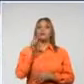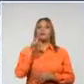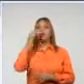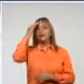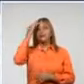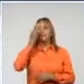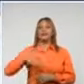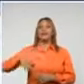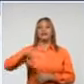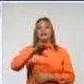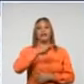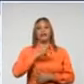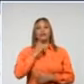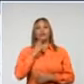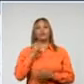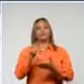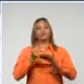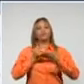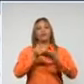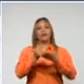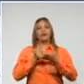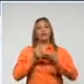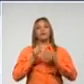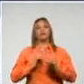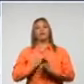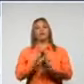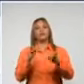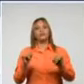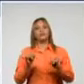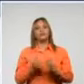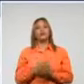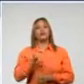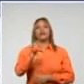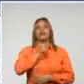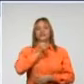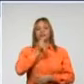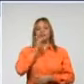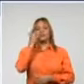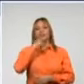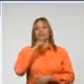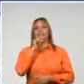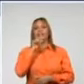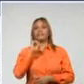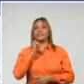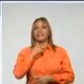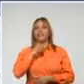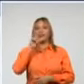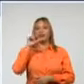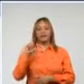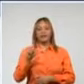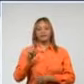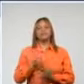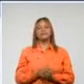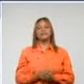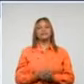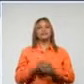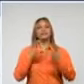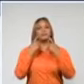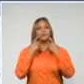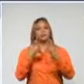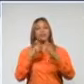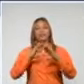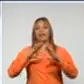todos los que hacen posible esta transmisión, a Biel, que siempre está presente, y muy importante, a todas las